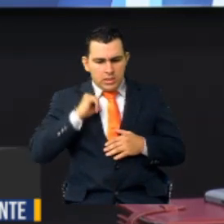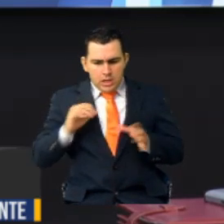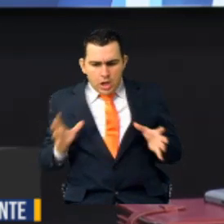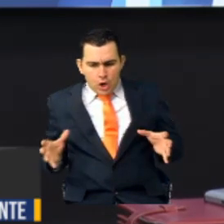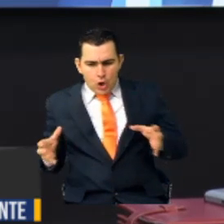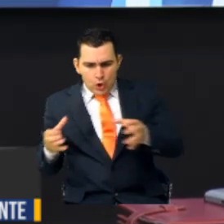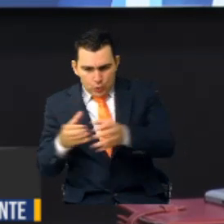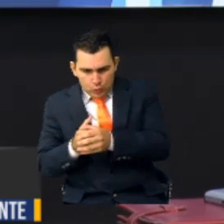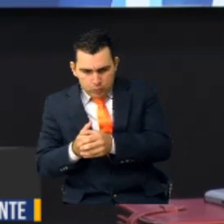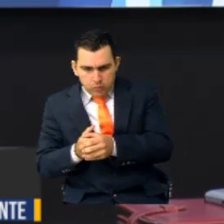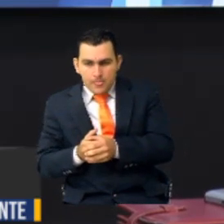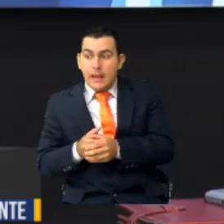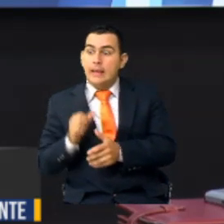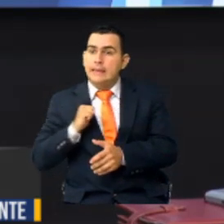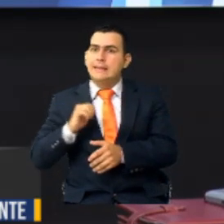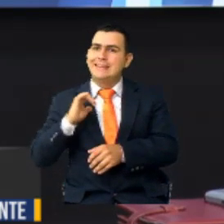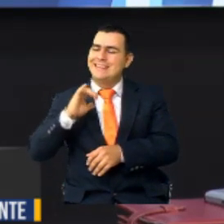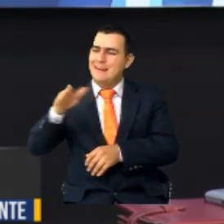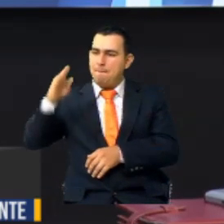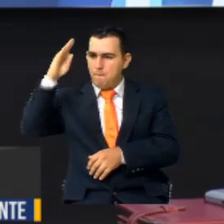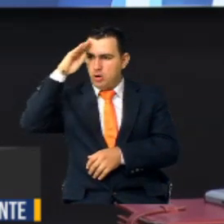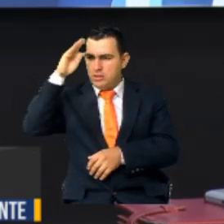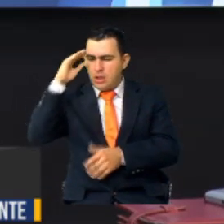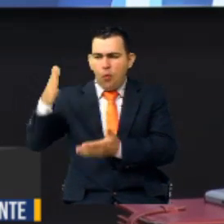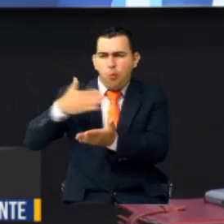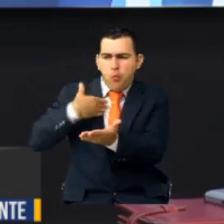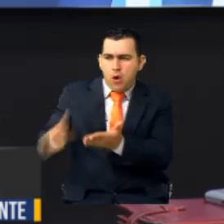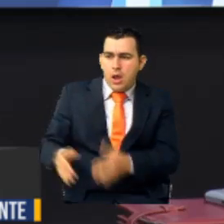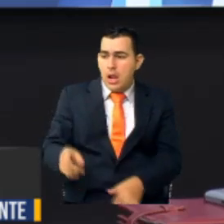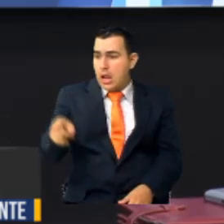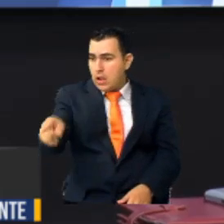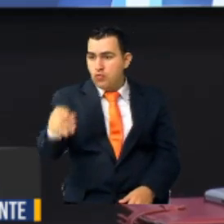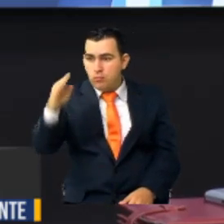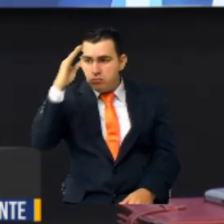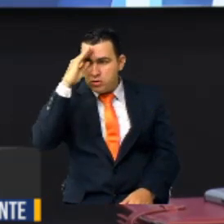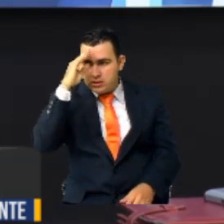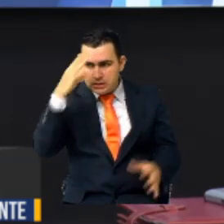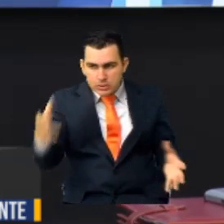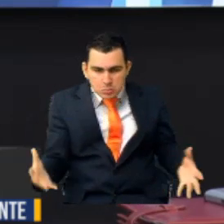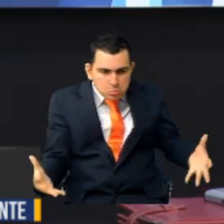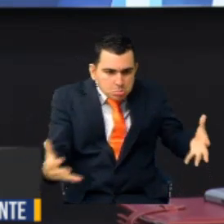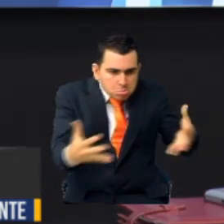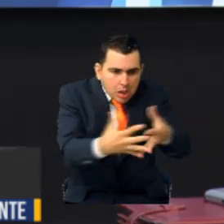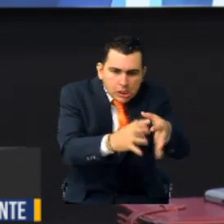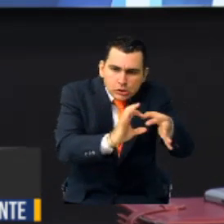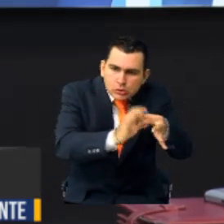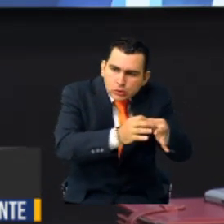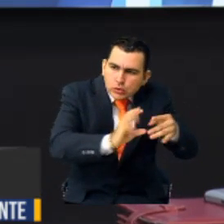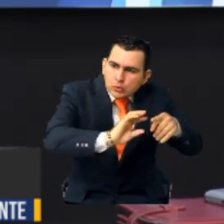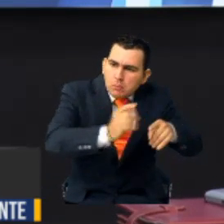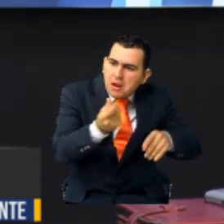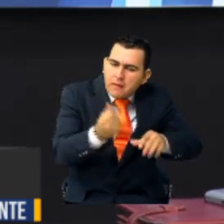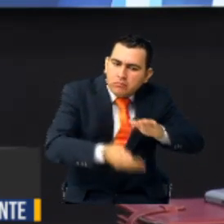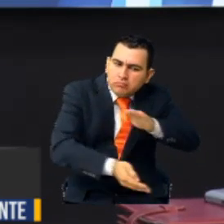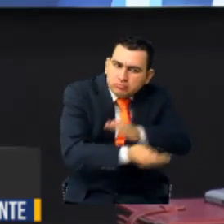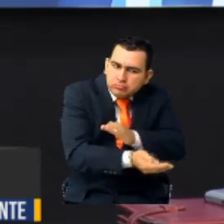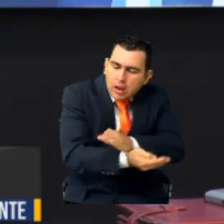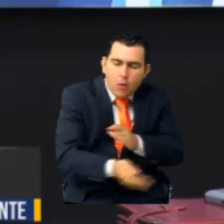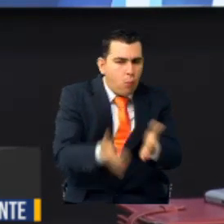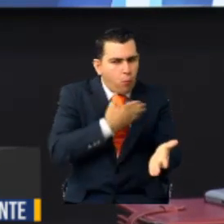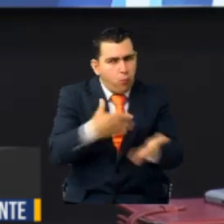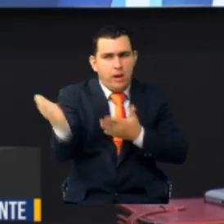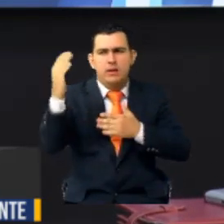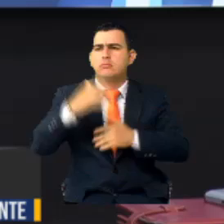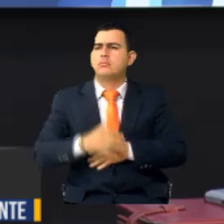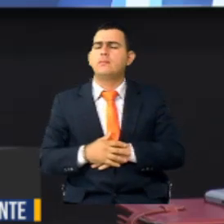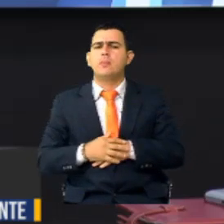de la institución, echar de la Policía Nacional a aquellos hombres y mujeres que estén inmersos en actos de corrupción. Segundo, a